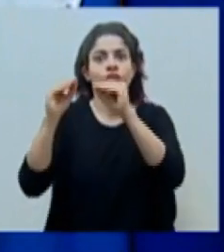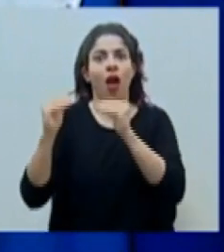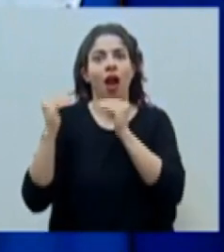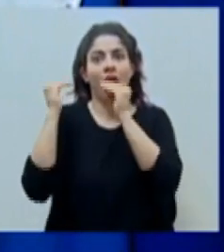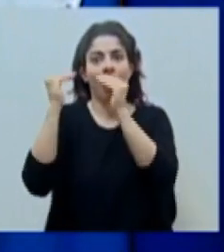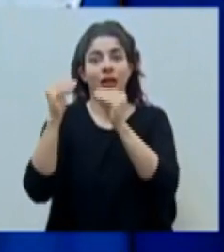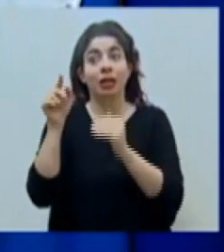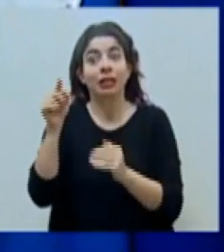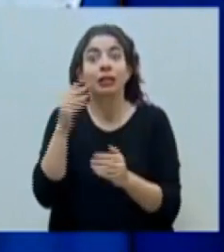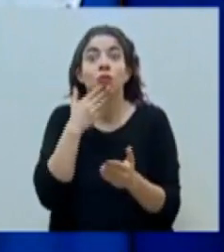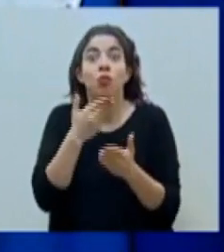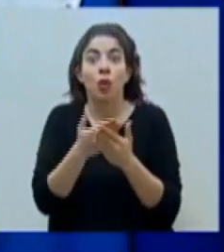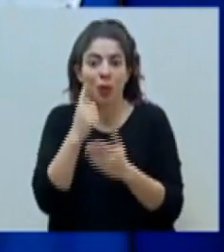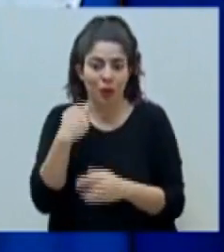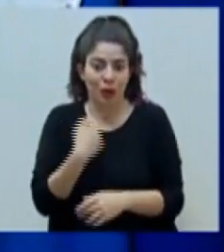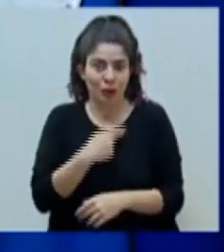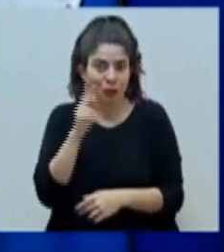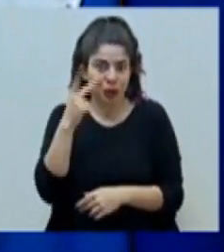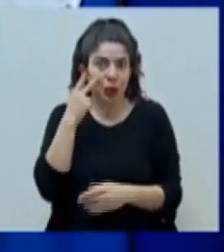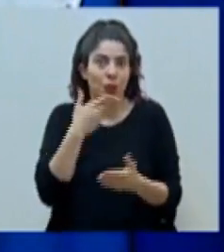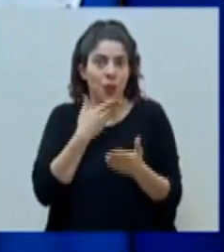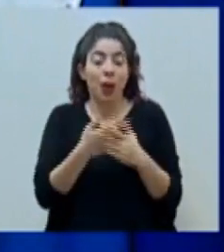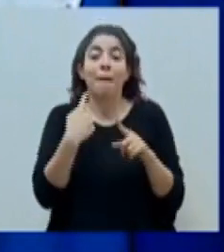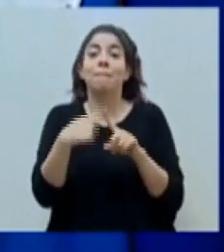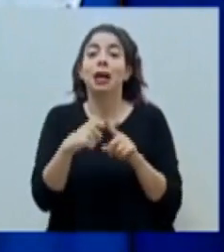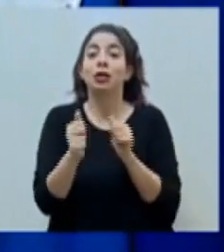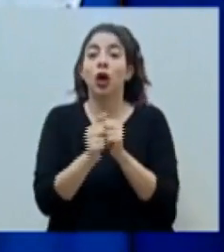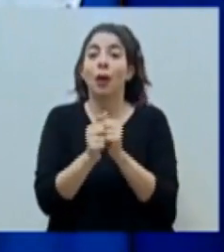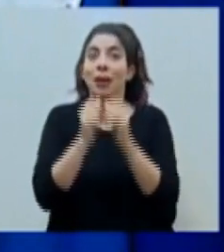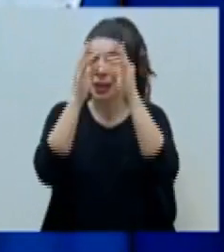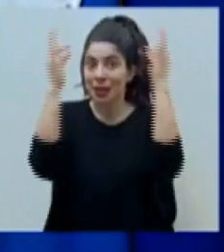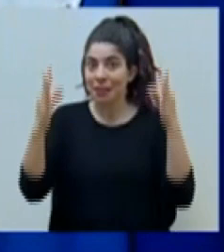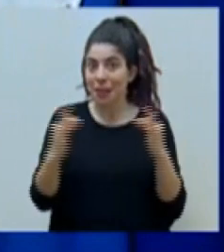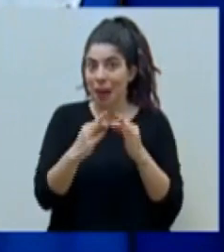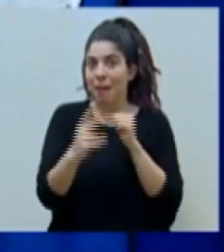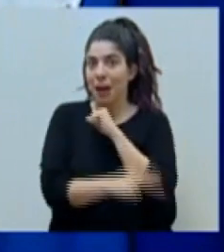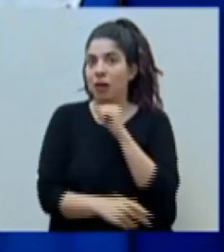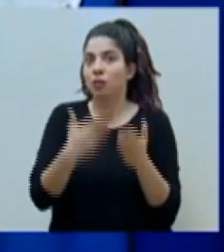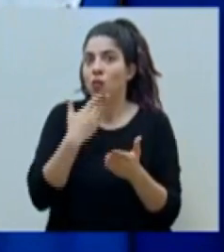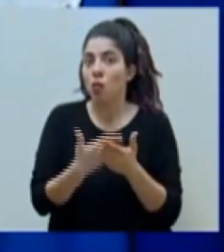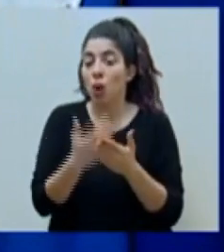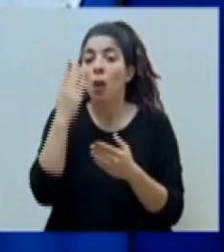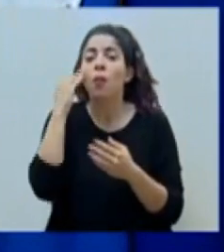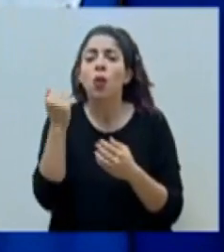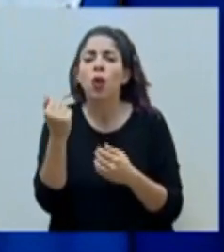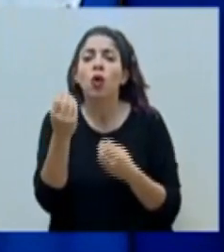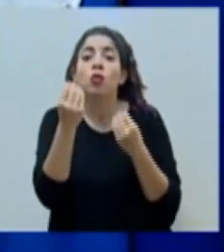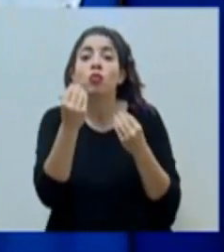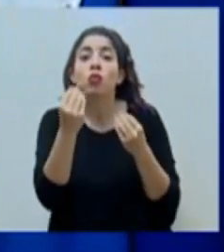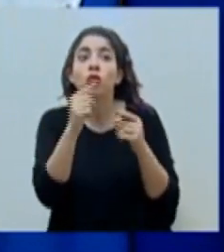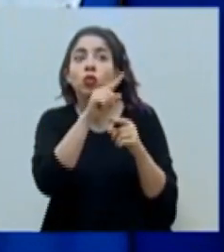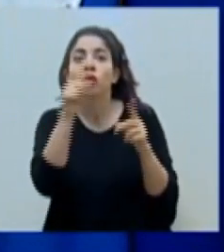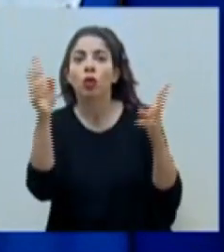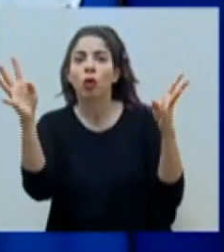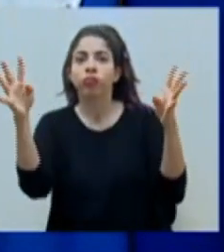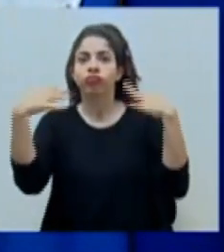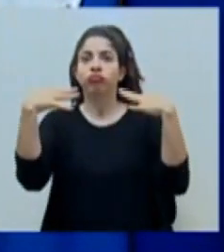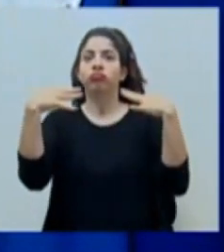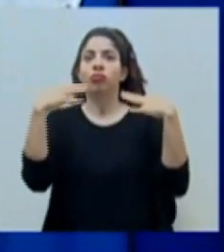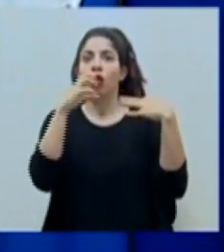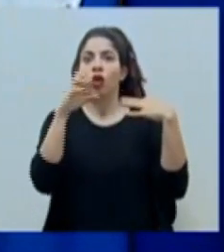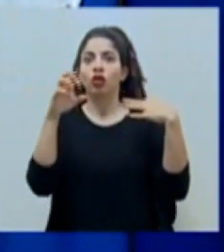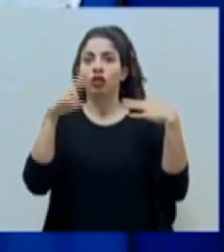bueno para las políticas del país, es bueno para la competitividad del país, porque muchos están volviendo sus ojos a Costa